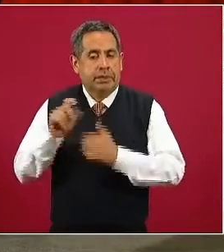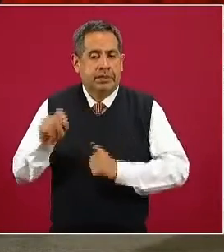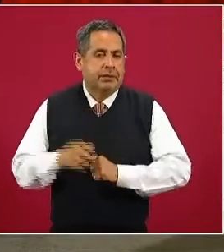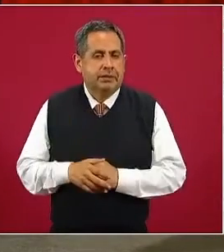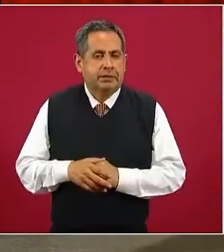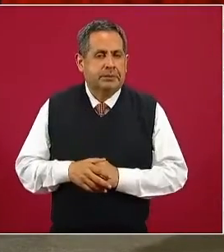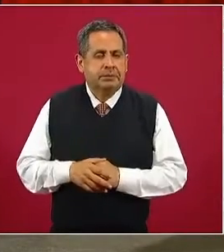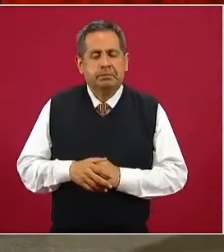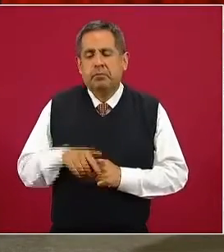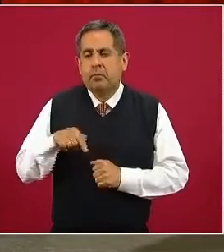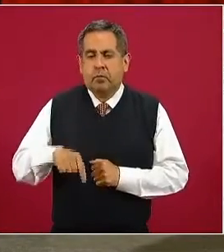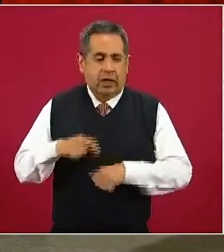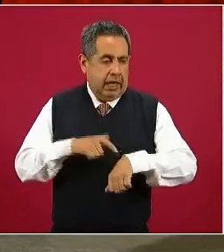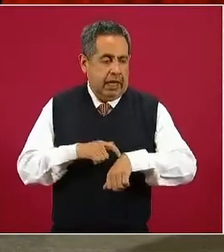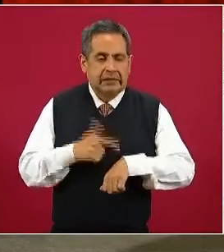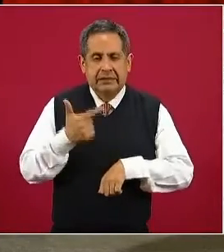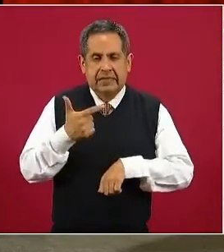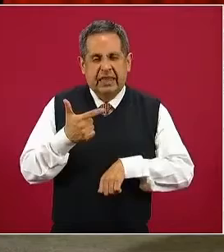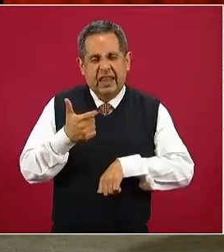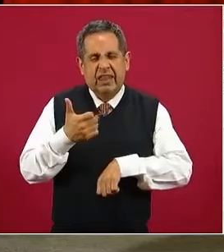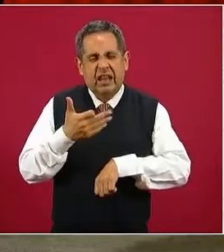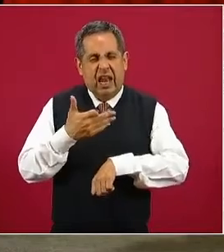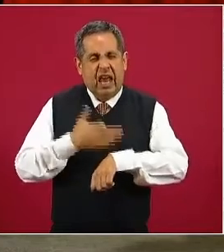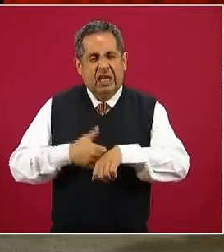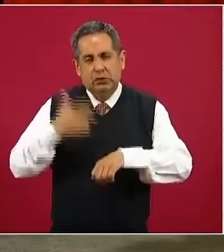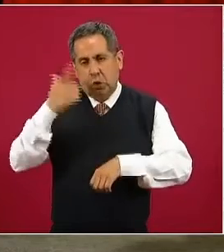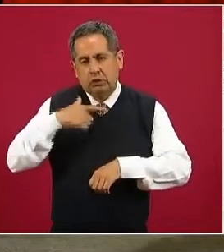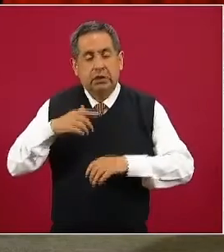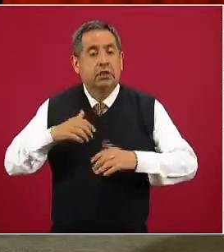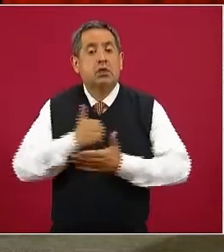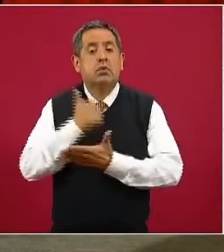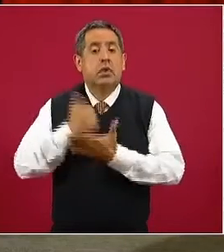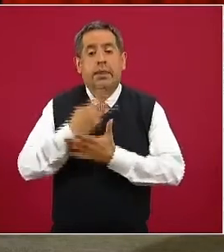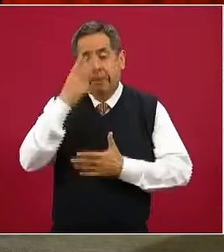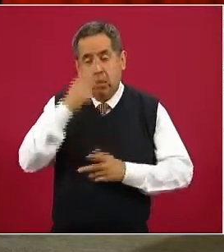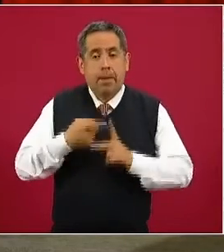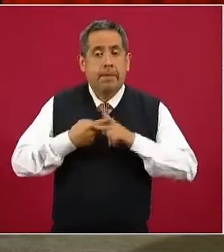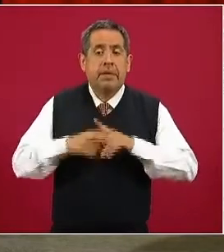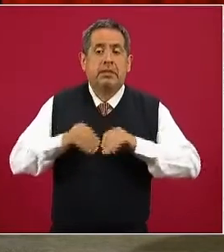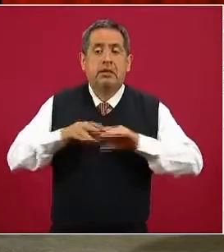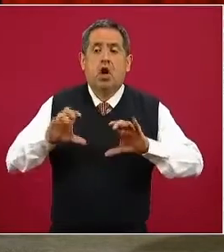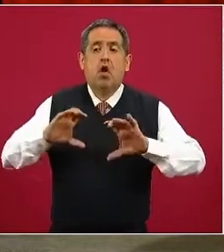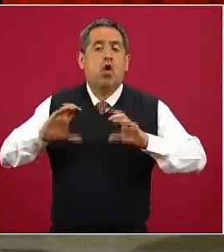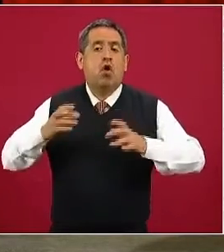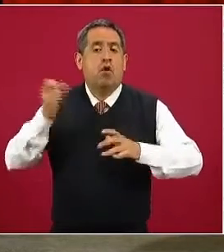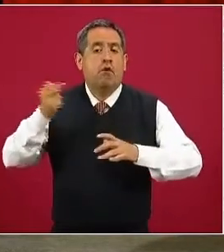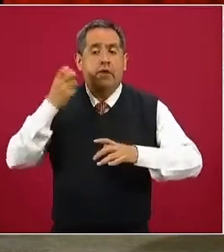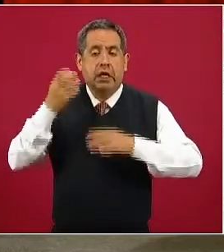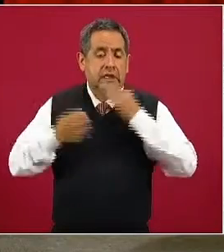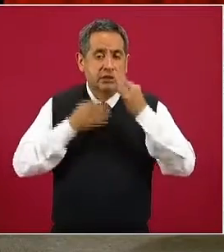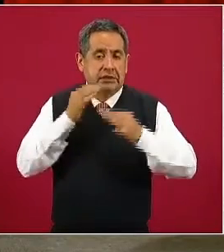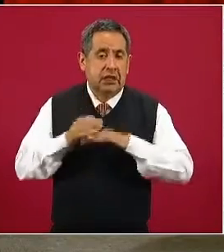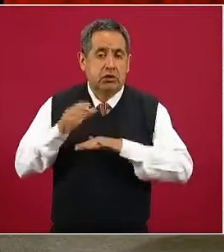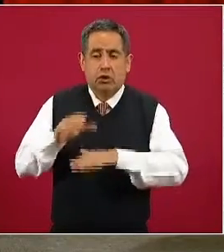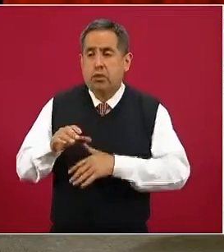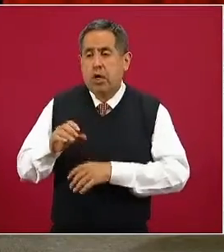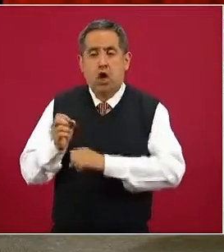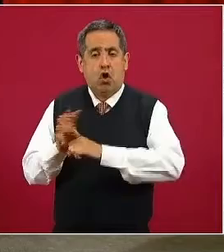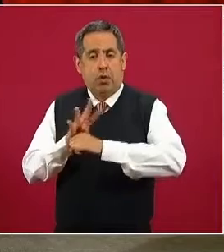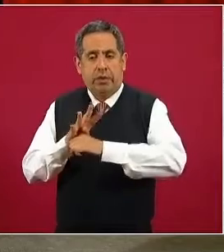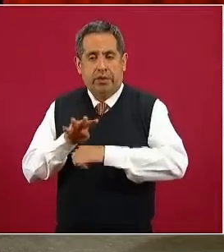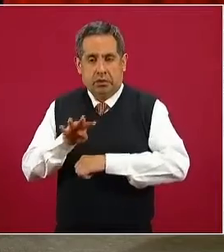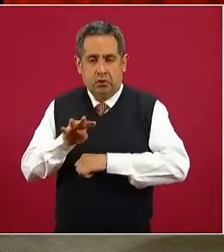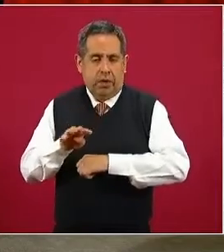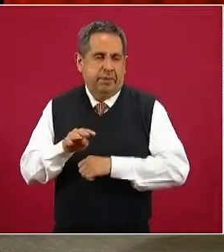horas y estamos en el Palacio Nacional de México. En la Ciudad de México vamos a iniciar la conferencia de prensa diaria sobre COVID-19,